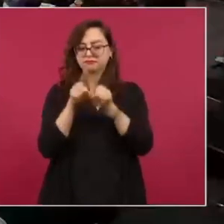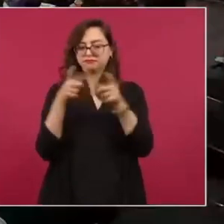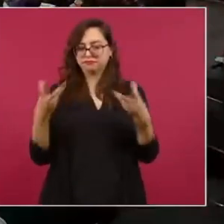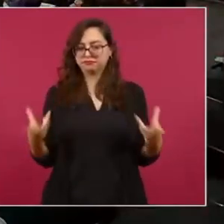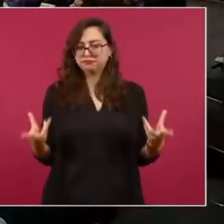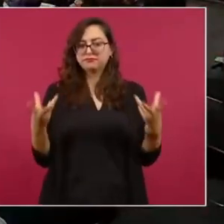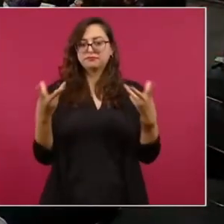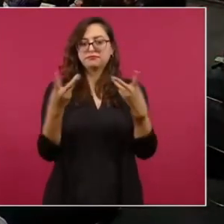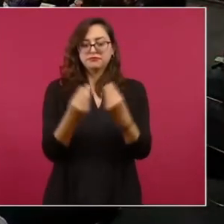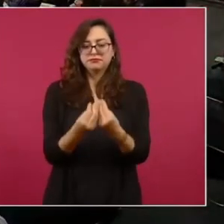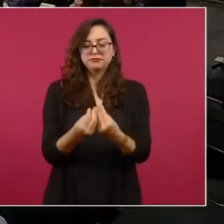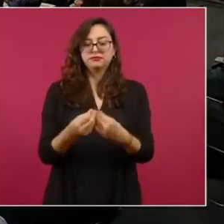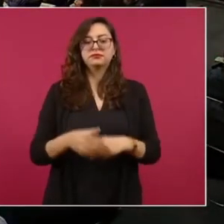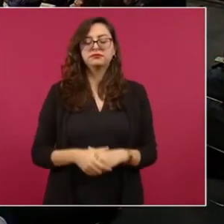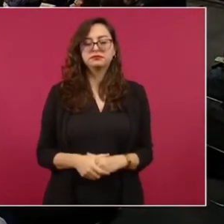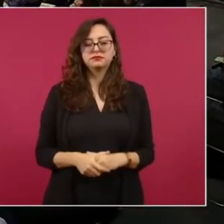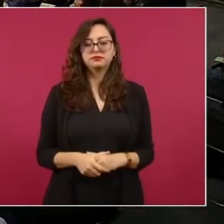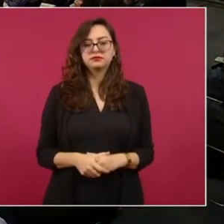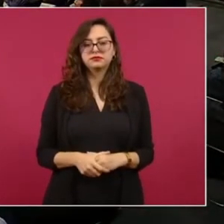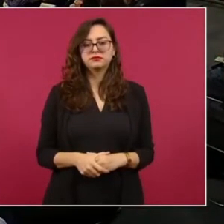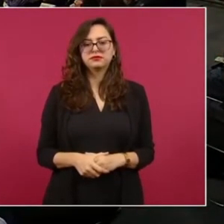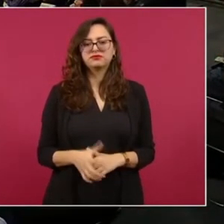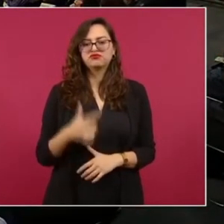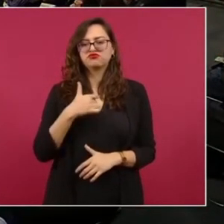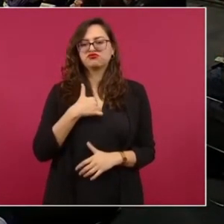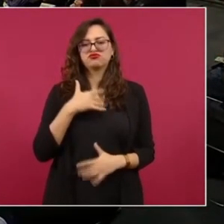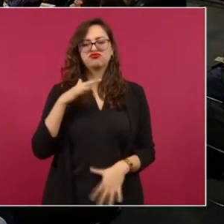y por lo general no iba